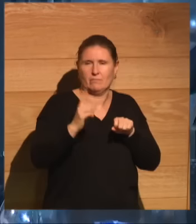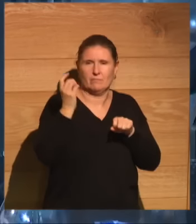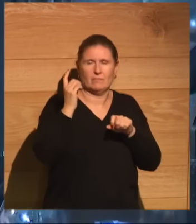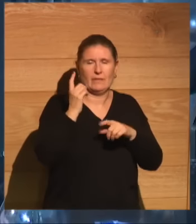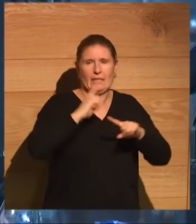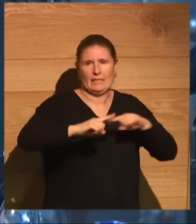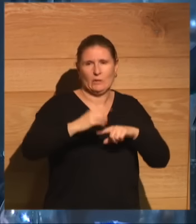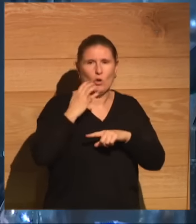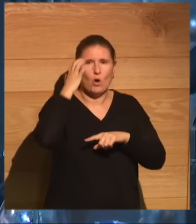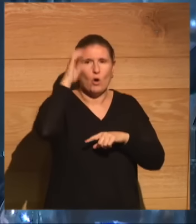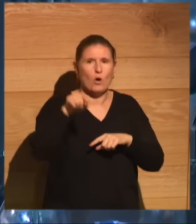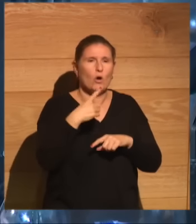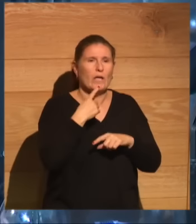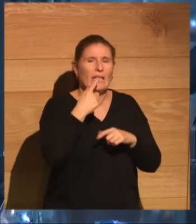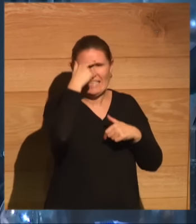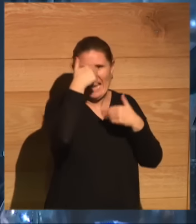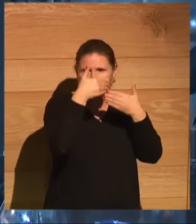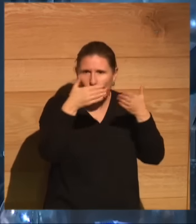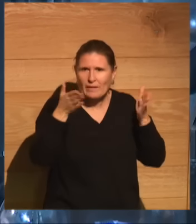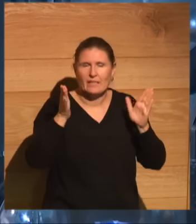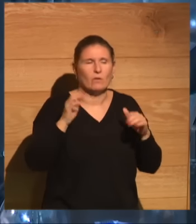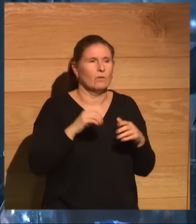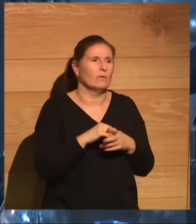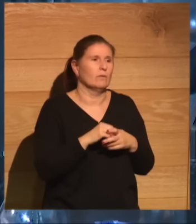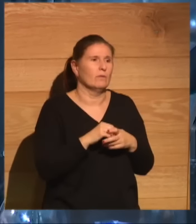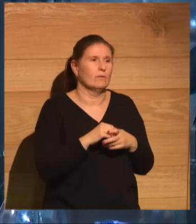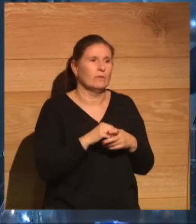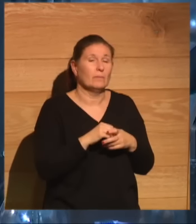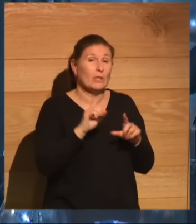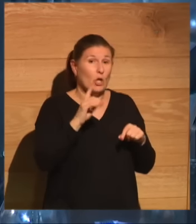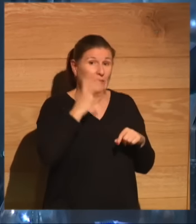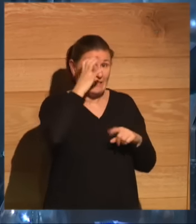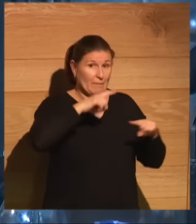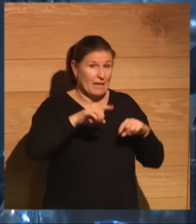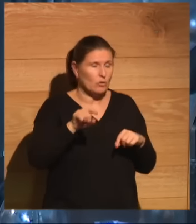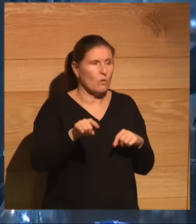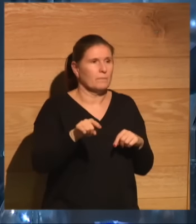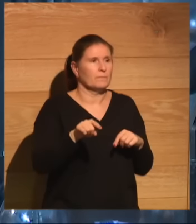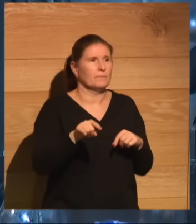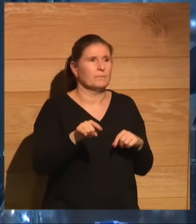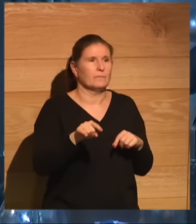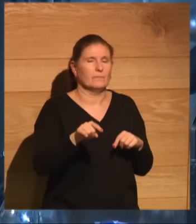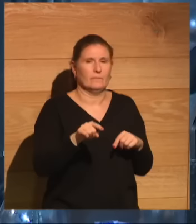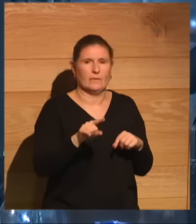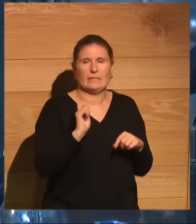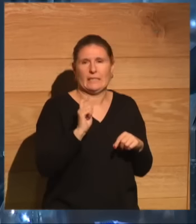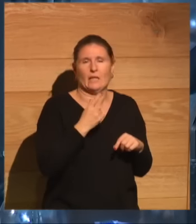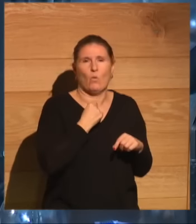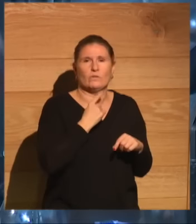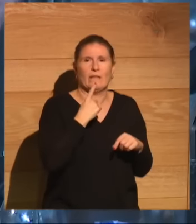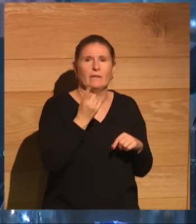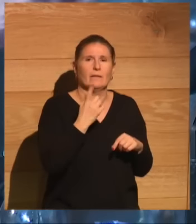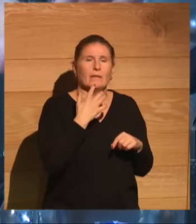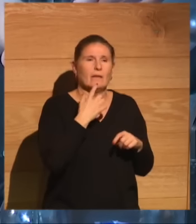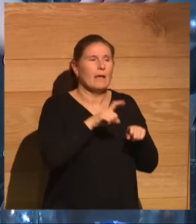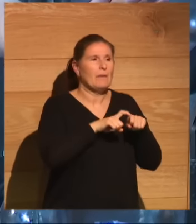el extrovertido. El histriónico. Lo que Tim Burton le gusta decir es que él odia la palabra